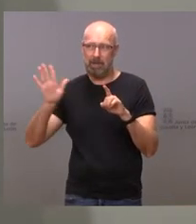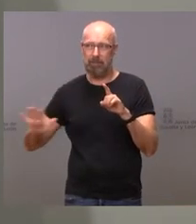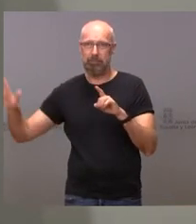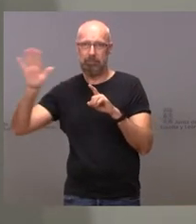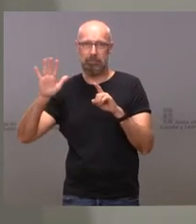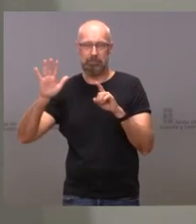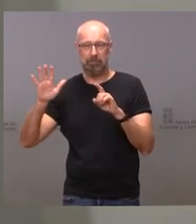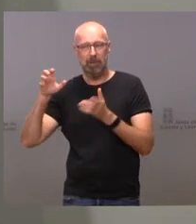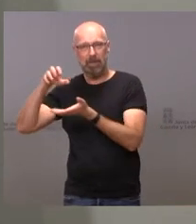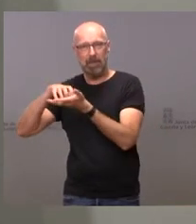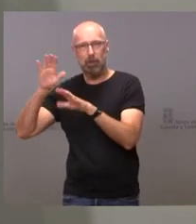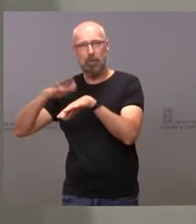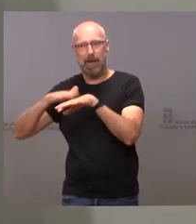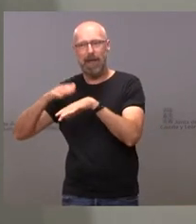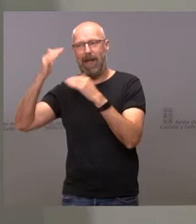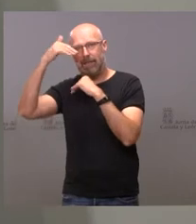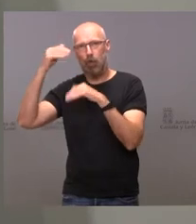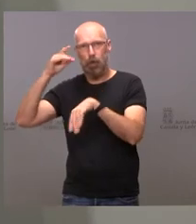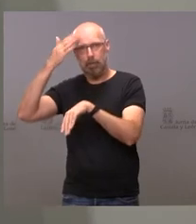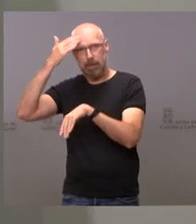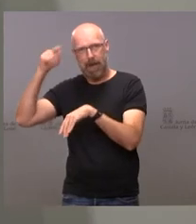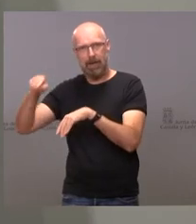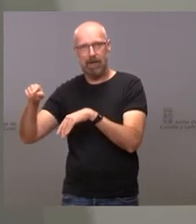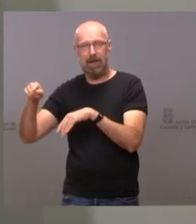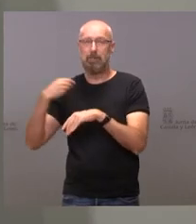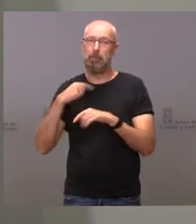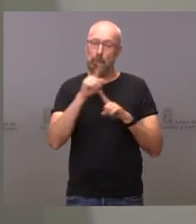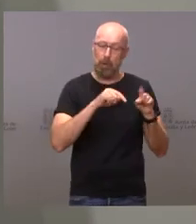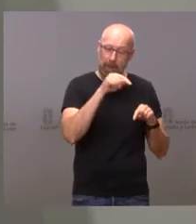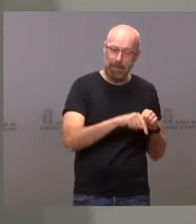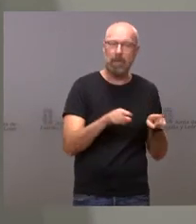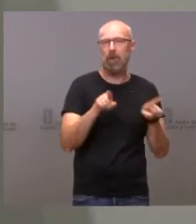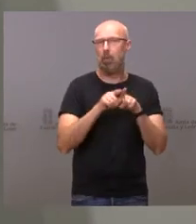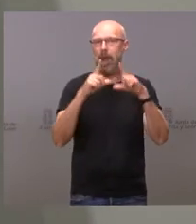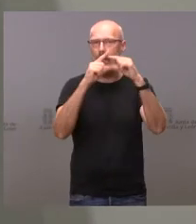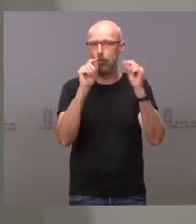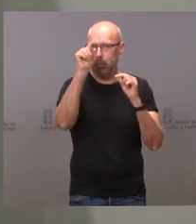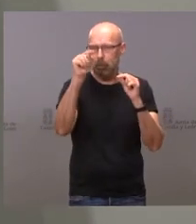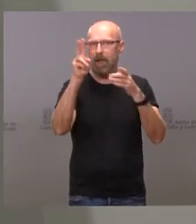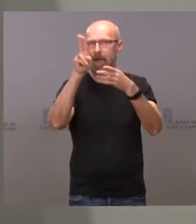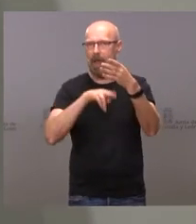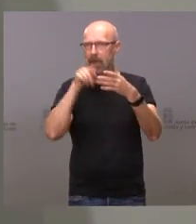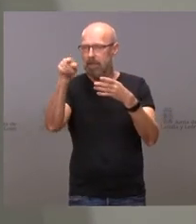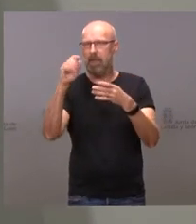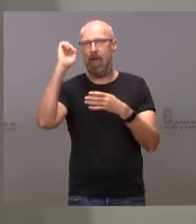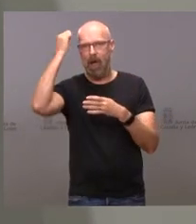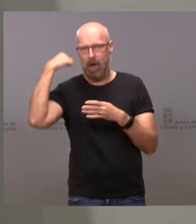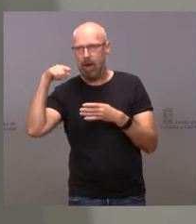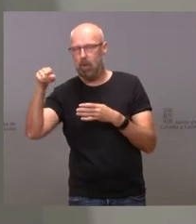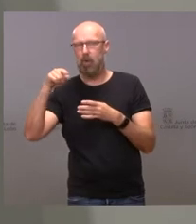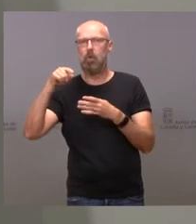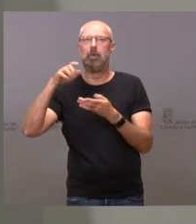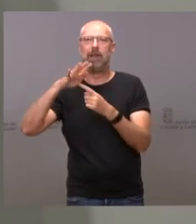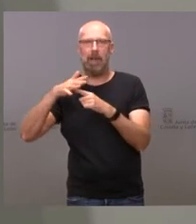la atención primaria, porque los mismos titulares que hay aquí los hay en Asturias, en Galicia, en Aragón, en Castilla-La Mancha y